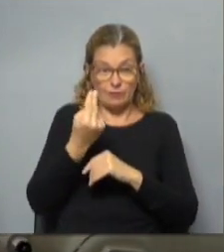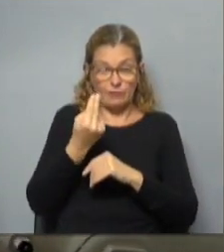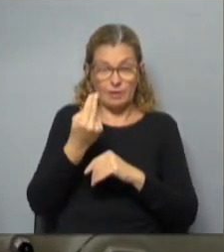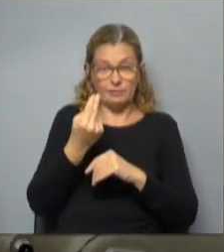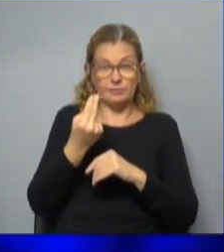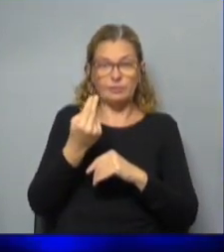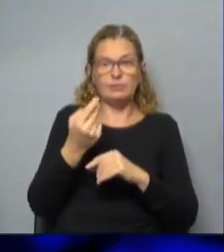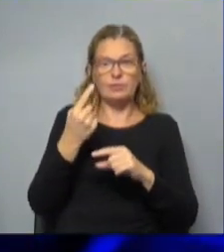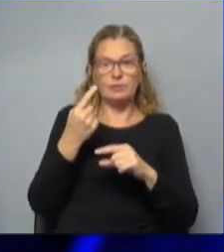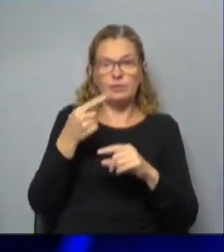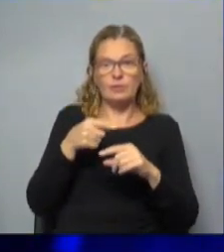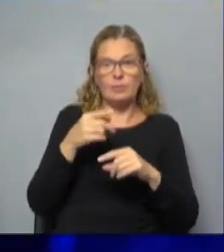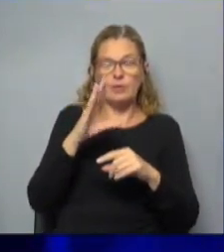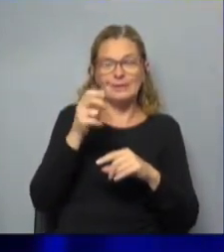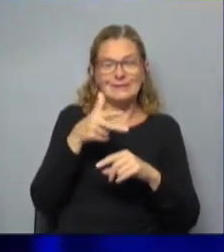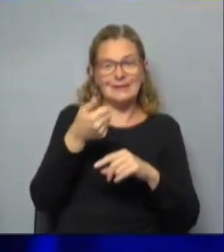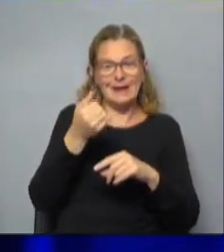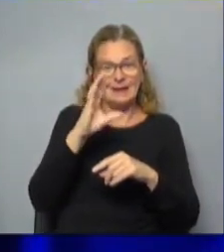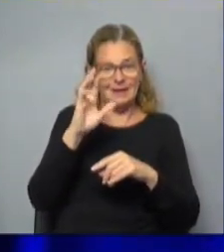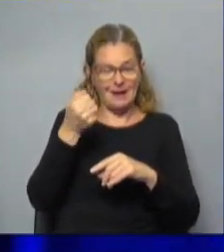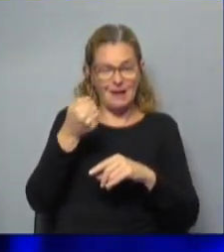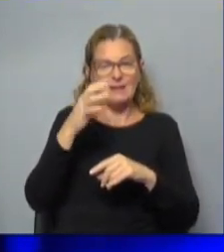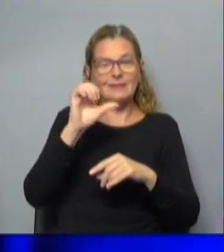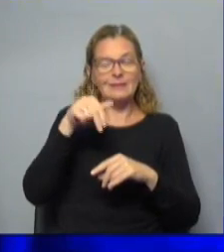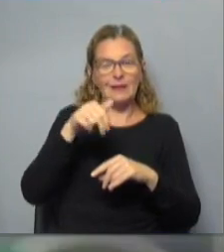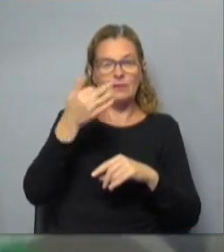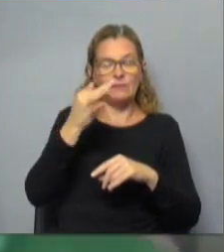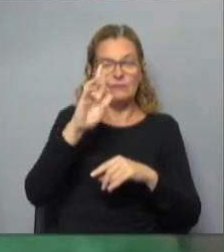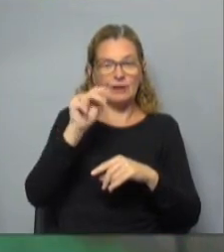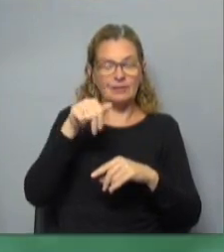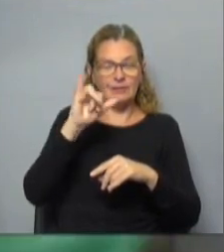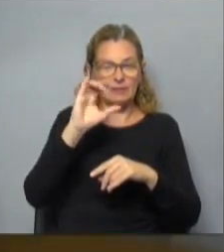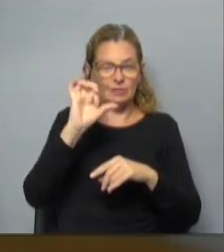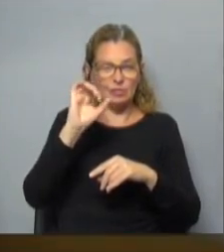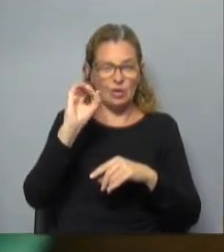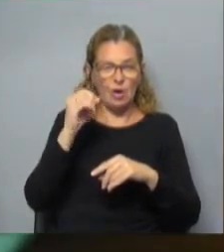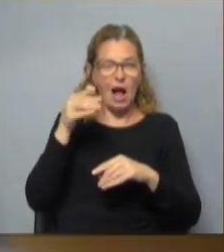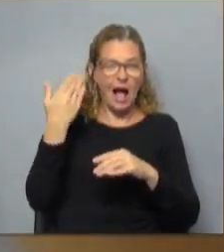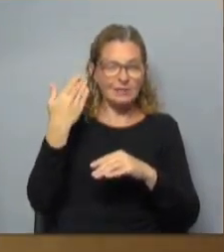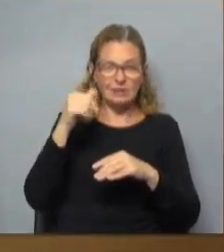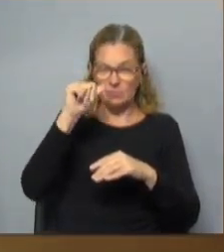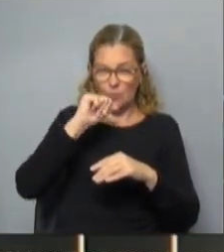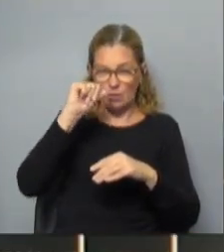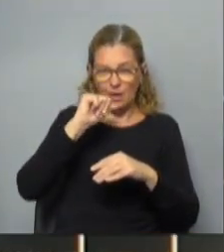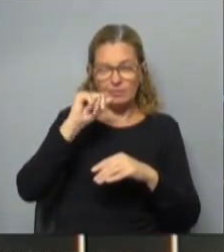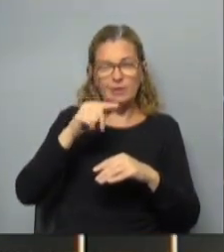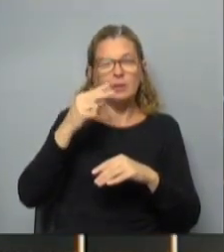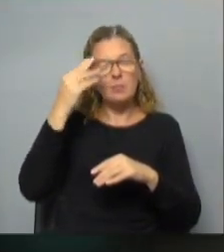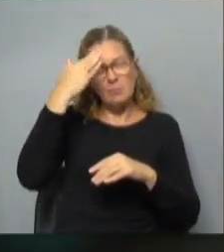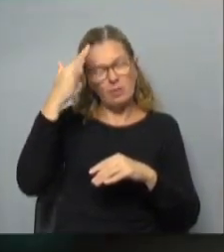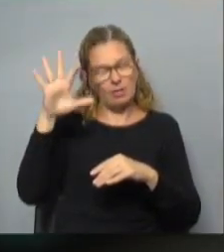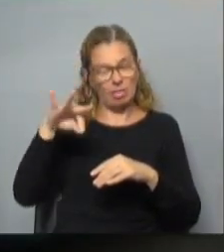de eventos chakra san francisco según su versión estaba alcoholizada y antes había perdido el conocimiento la profesional diagnóstico